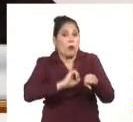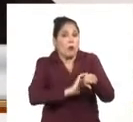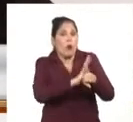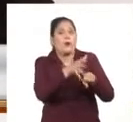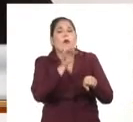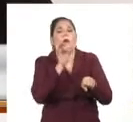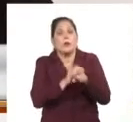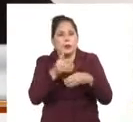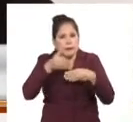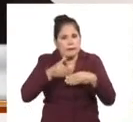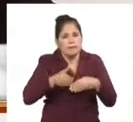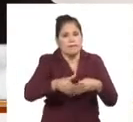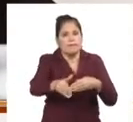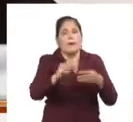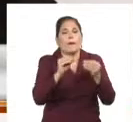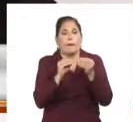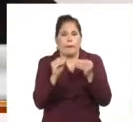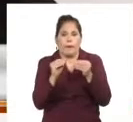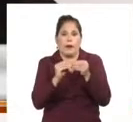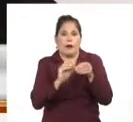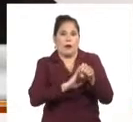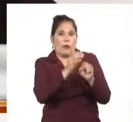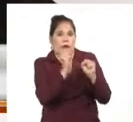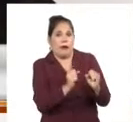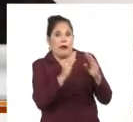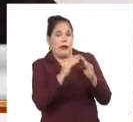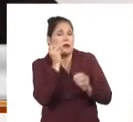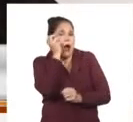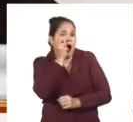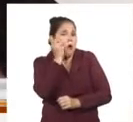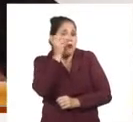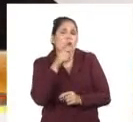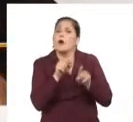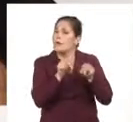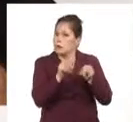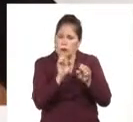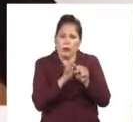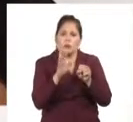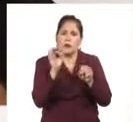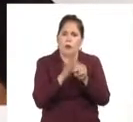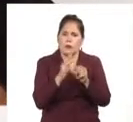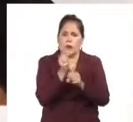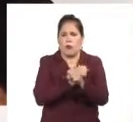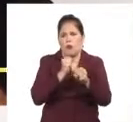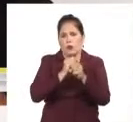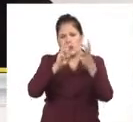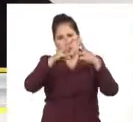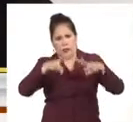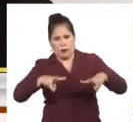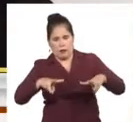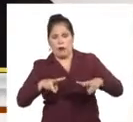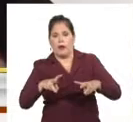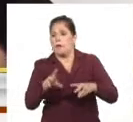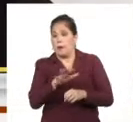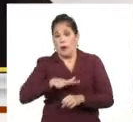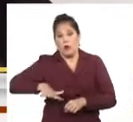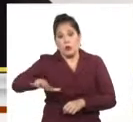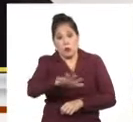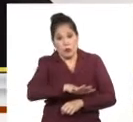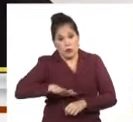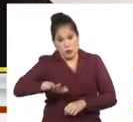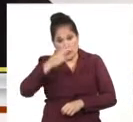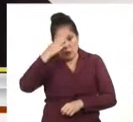inició de manera muy asociada a la pandemia. Pero en general creo que de todas maneras la sociedad cubana